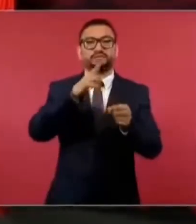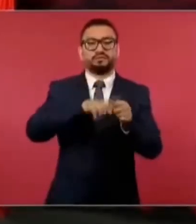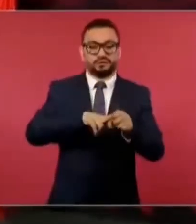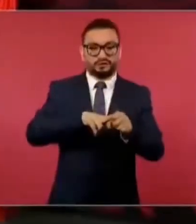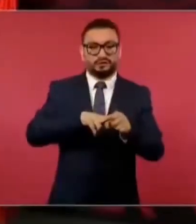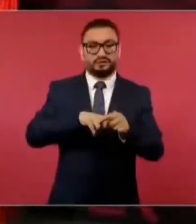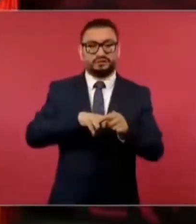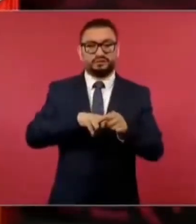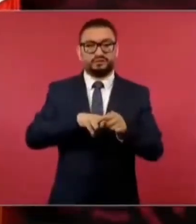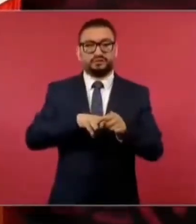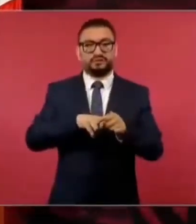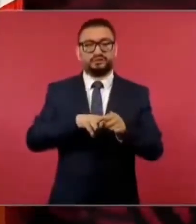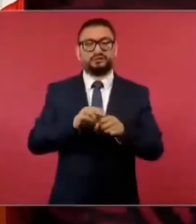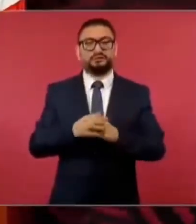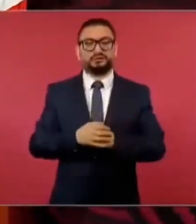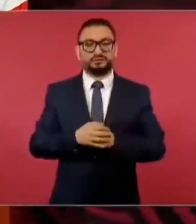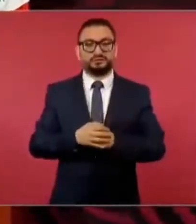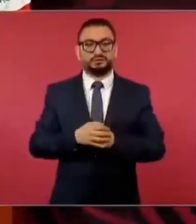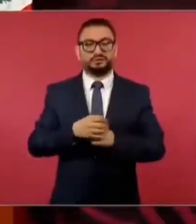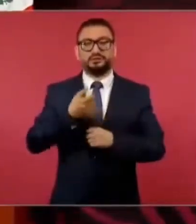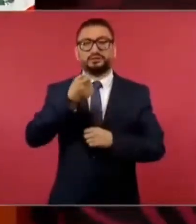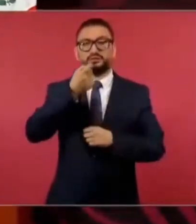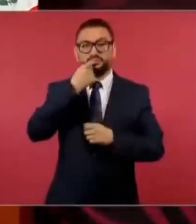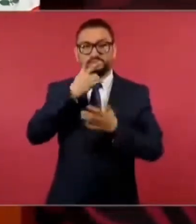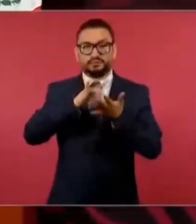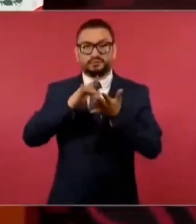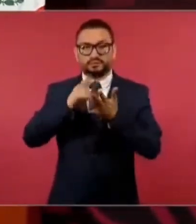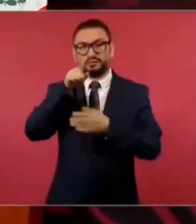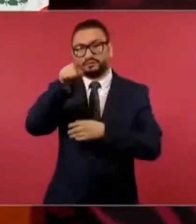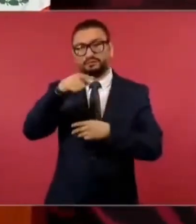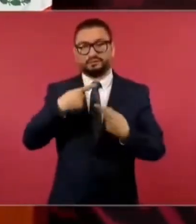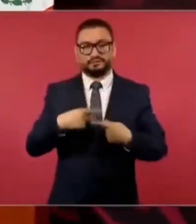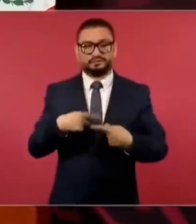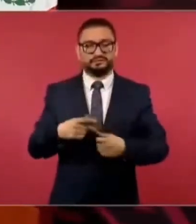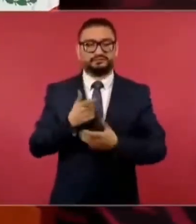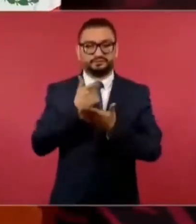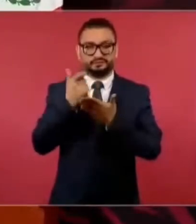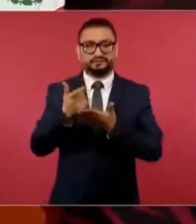pagar la medicina en la farmacia.